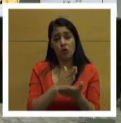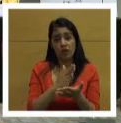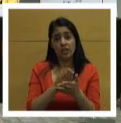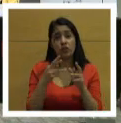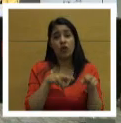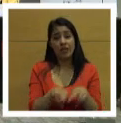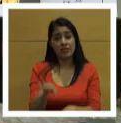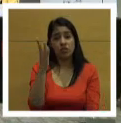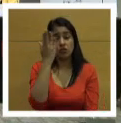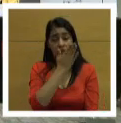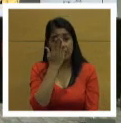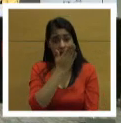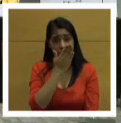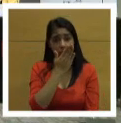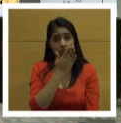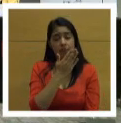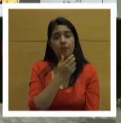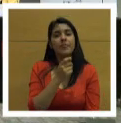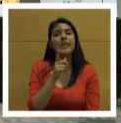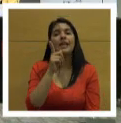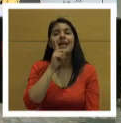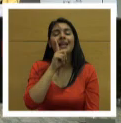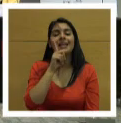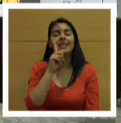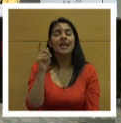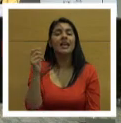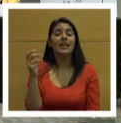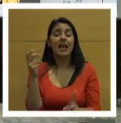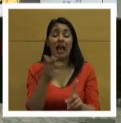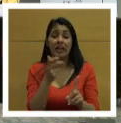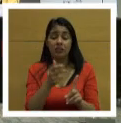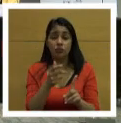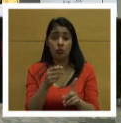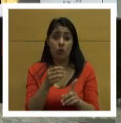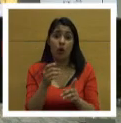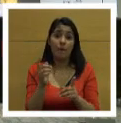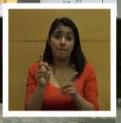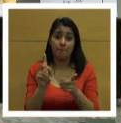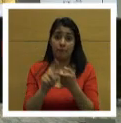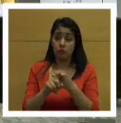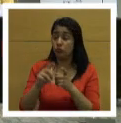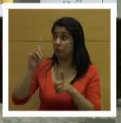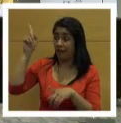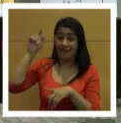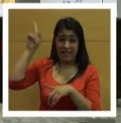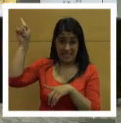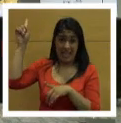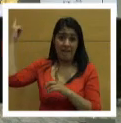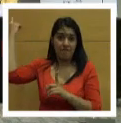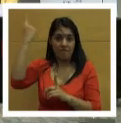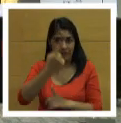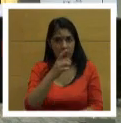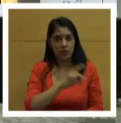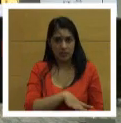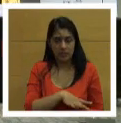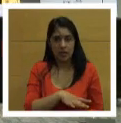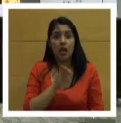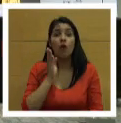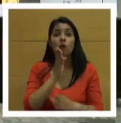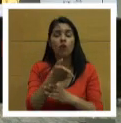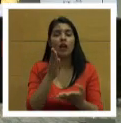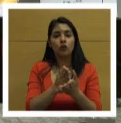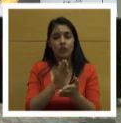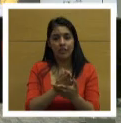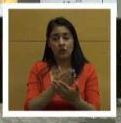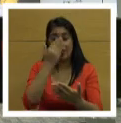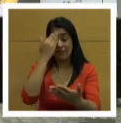Negro, el agresor, que era su cónyuge, vino a Chile, fue al colegio y le señaló a ella derechamente